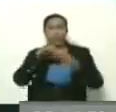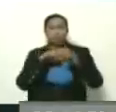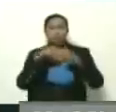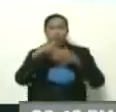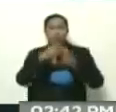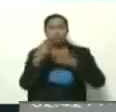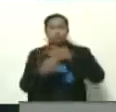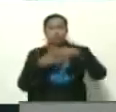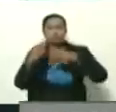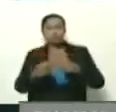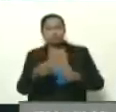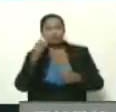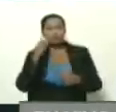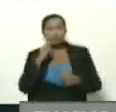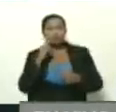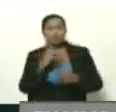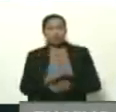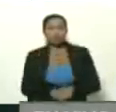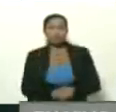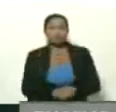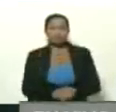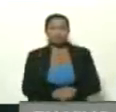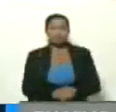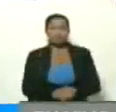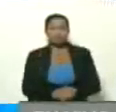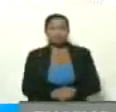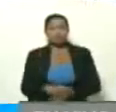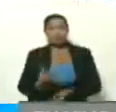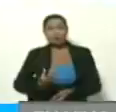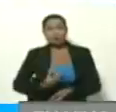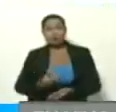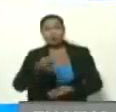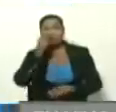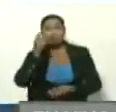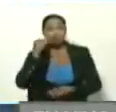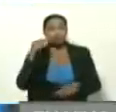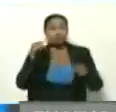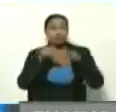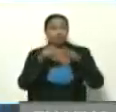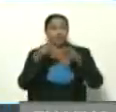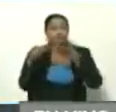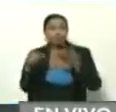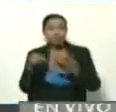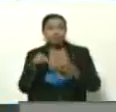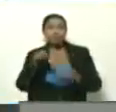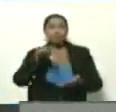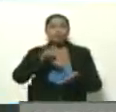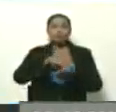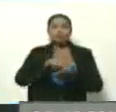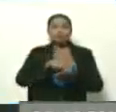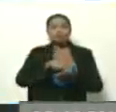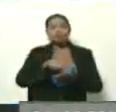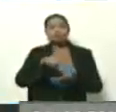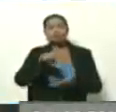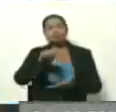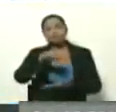por la Revolución Bolivariana, y los alcaldes y alcaldesas de las ciudades capitales y otras